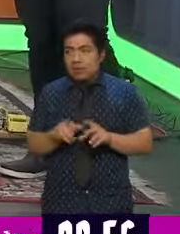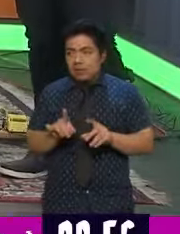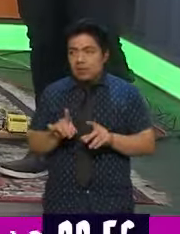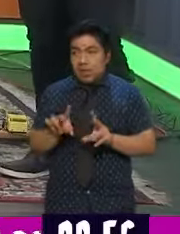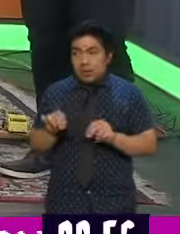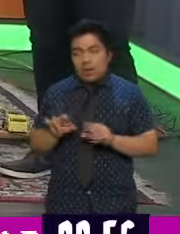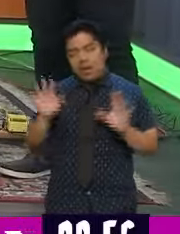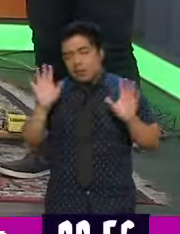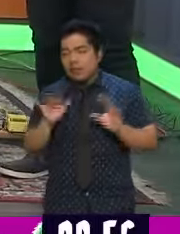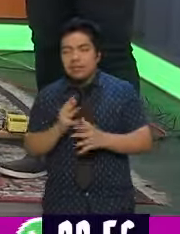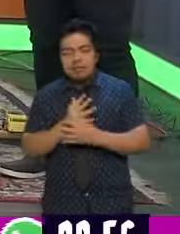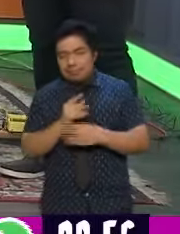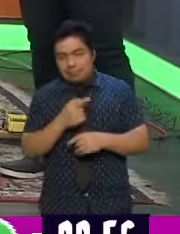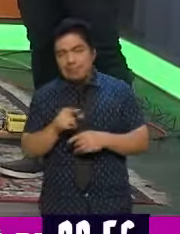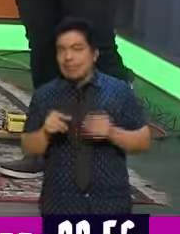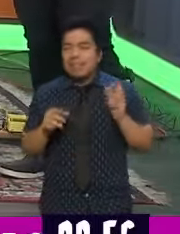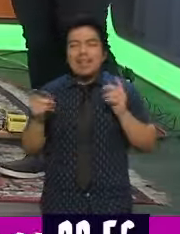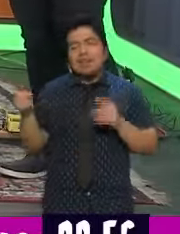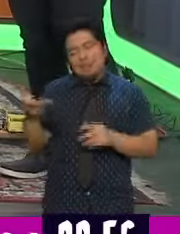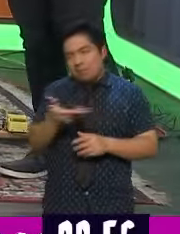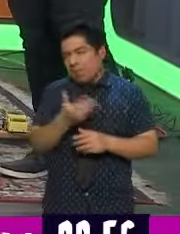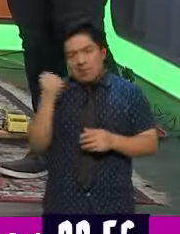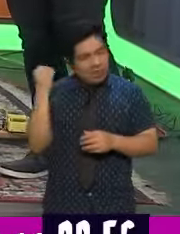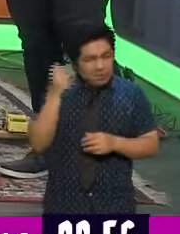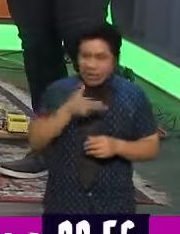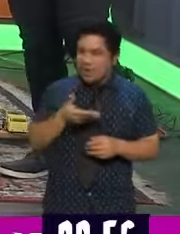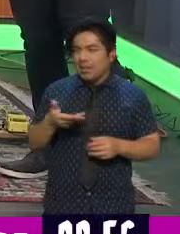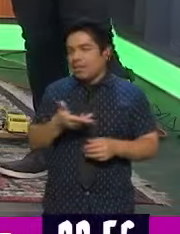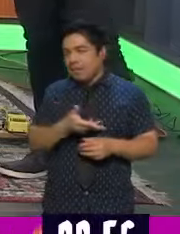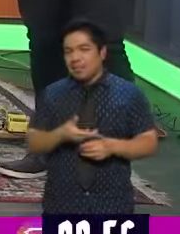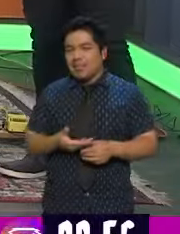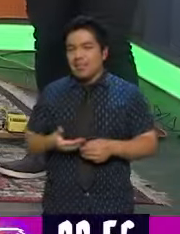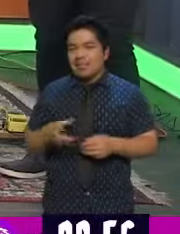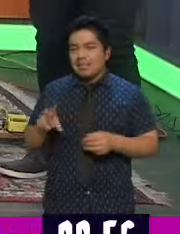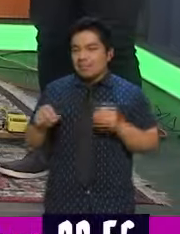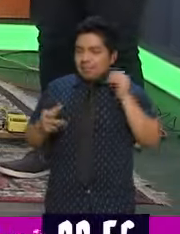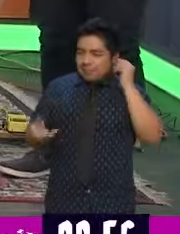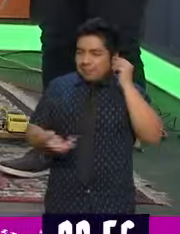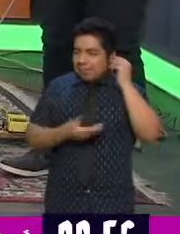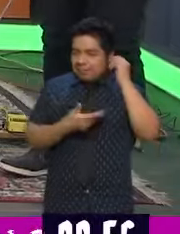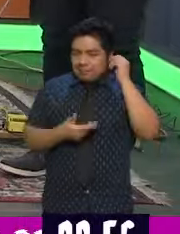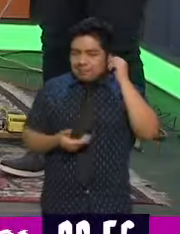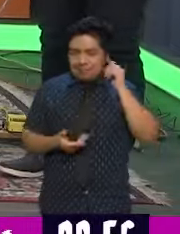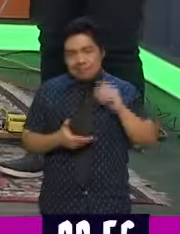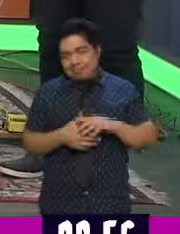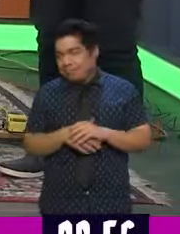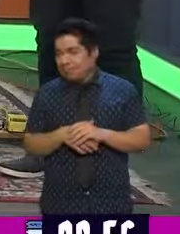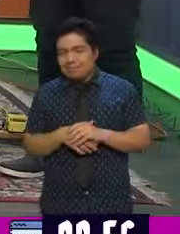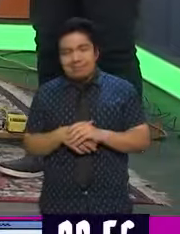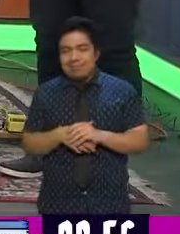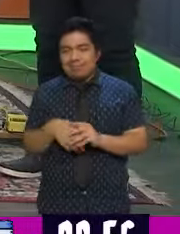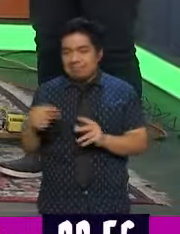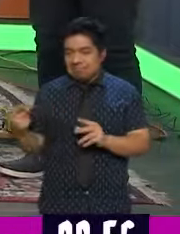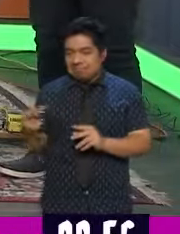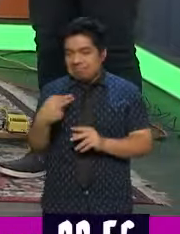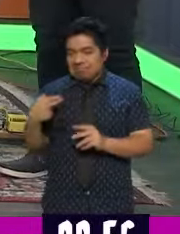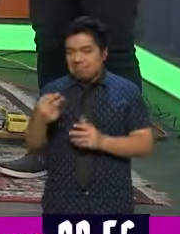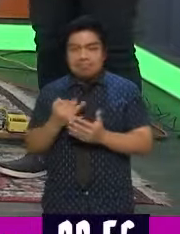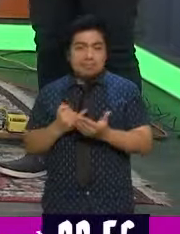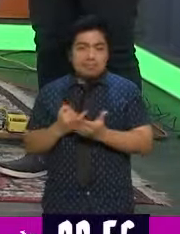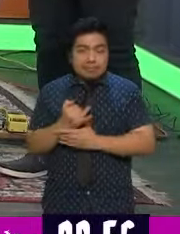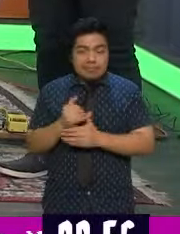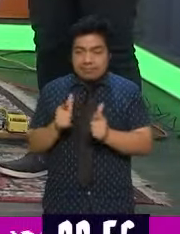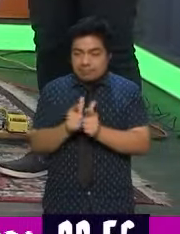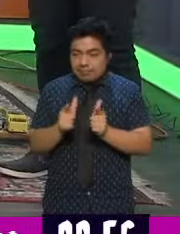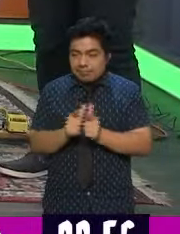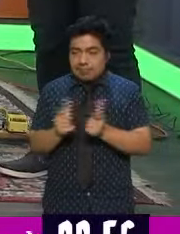no, es un decir. Dale un cabezazo. No, no me lo pongo, no me lo eche a andar, señora. Y decidieron. Decidimos hacer pues nuestro grupo